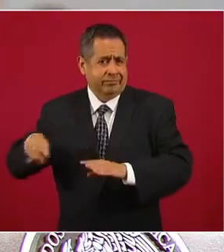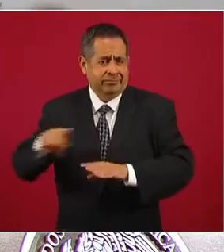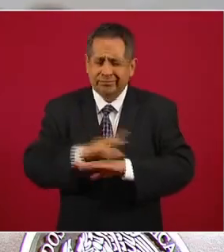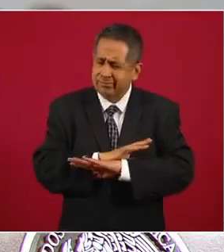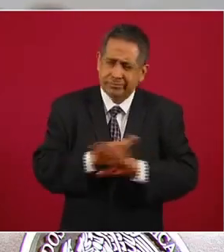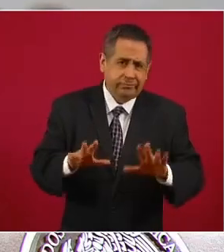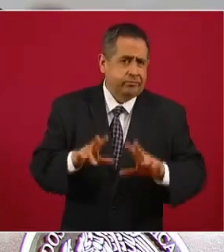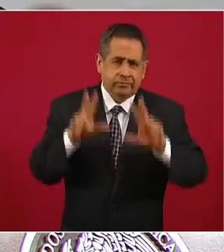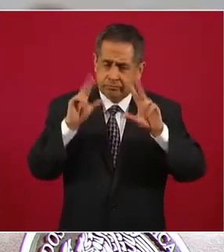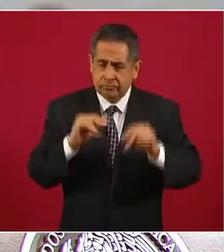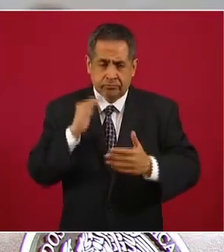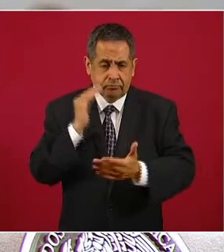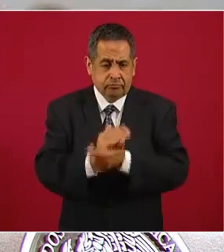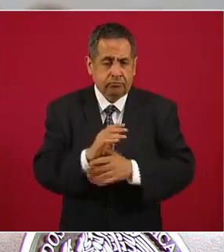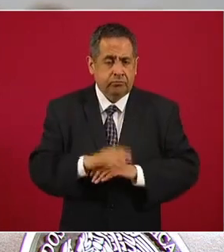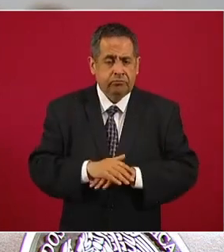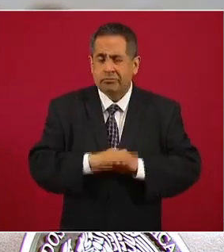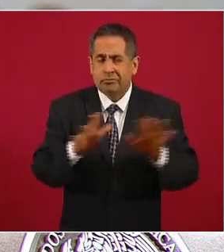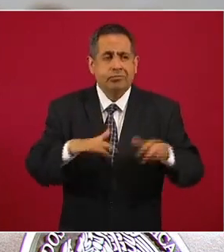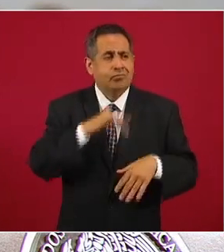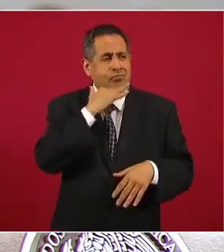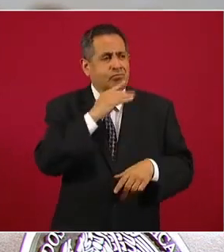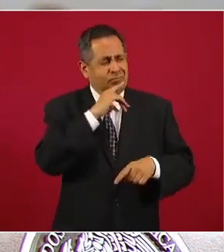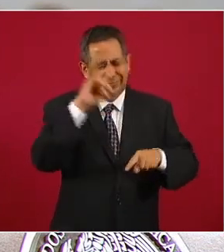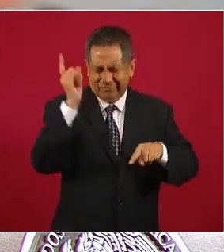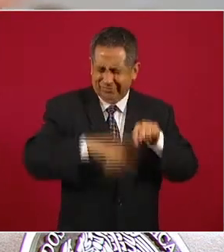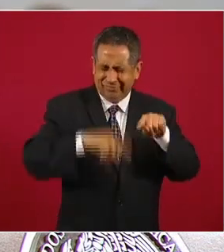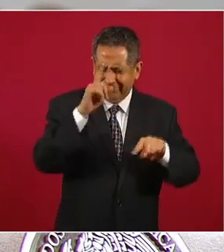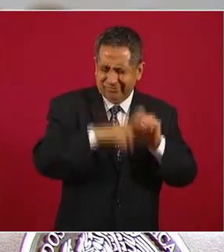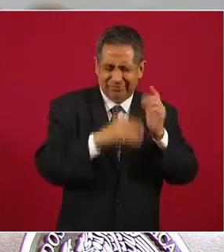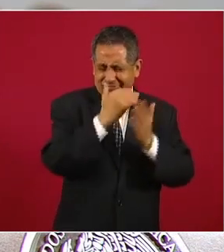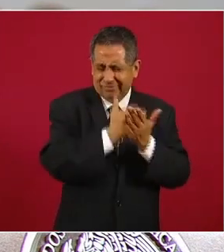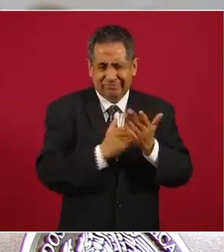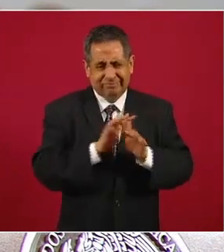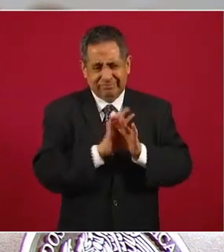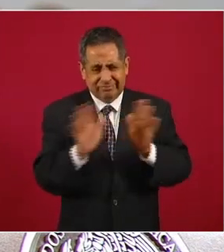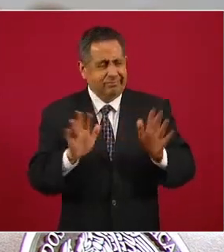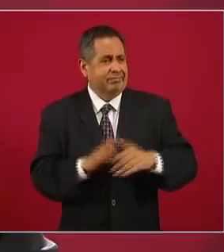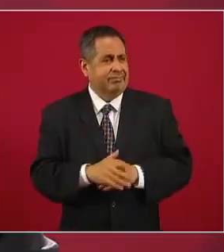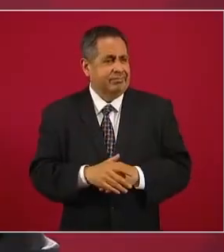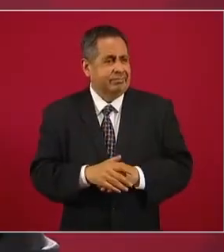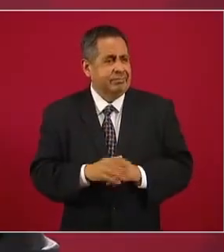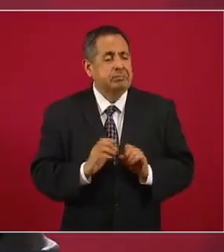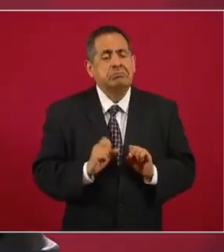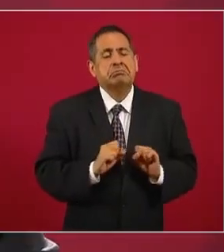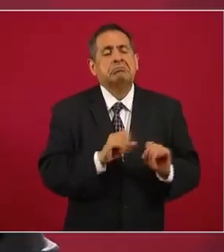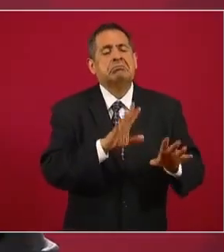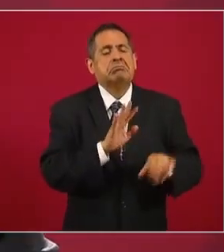que desterremos la corrupción, la impunidad.